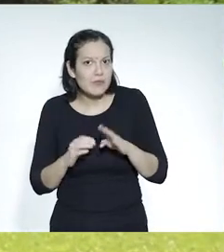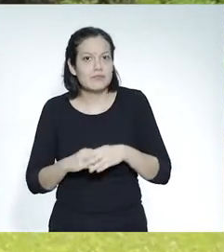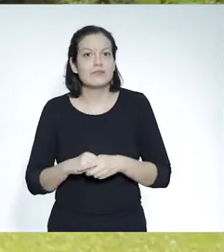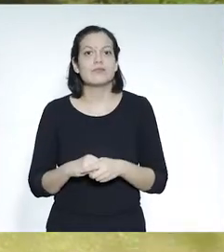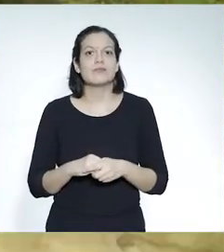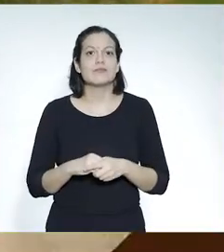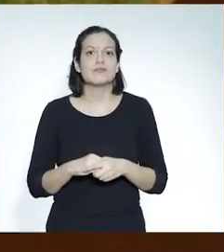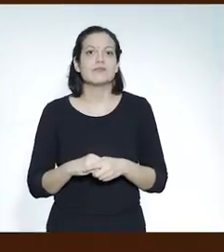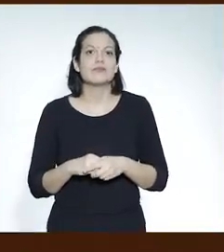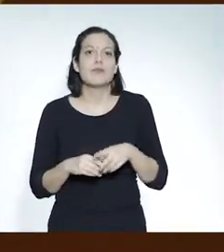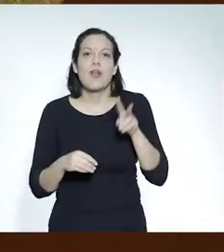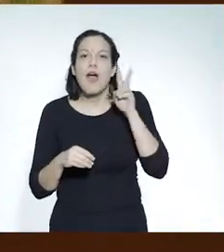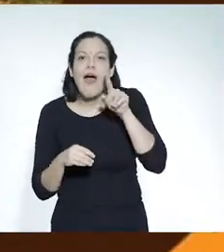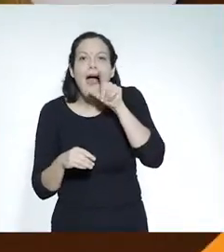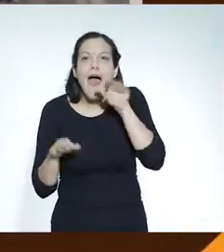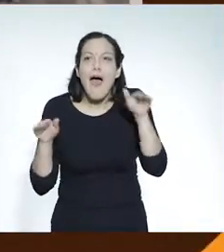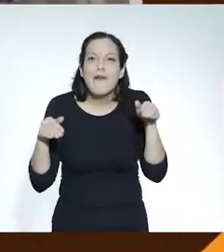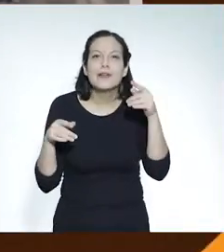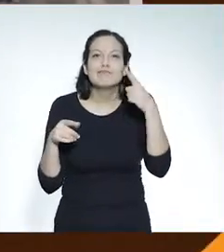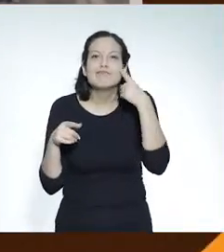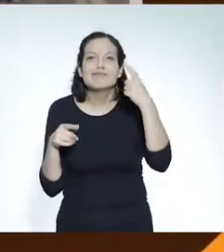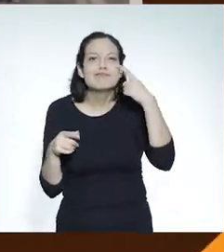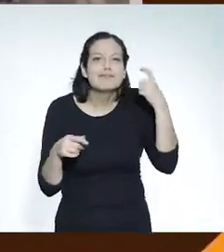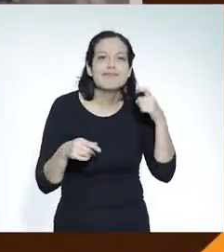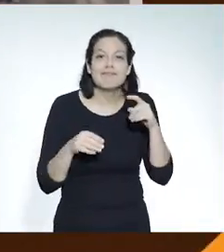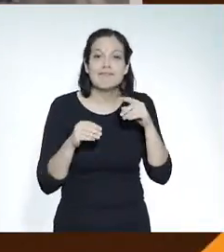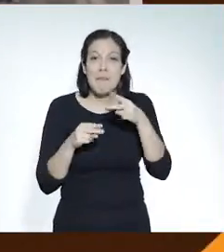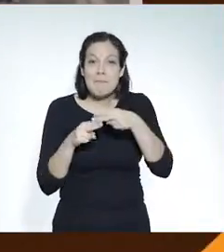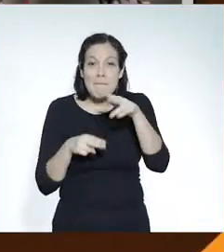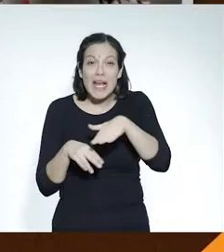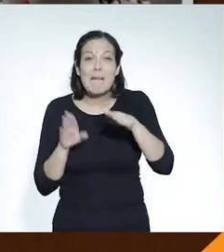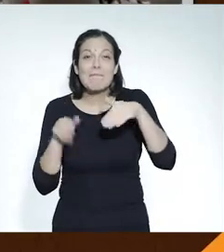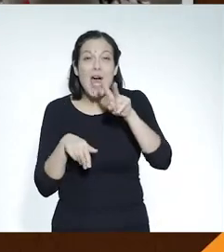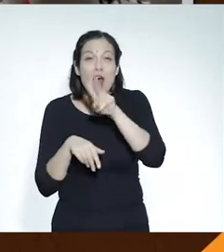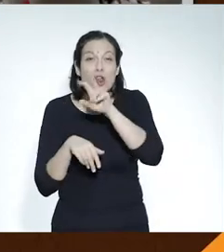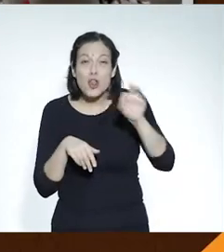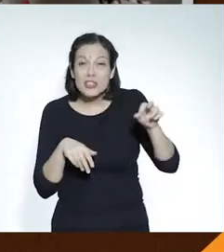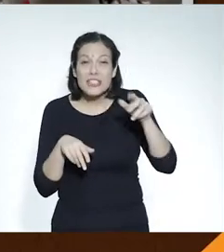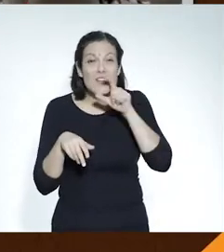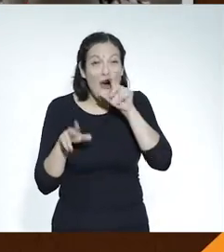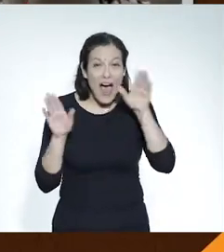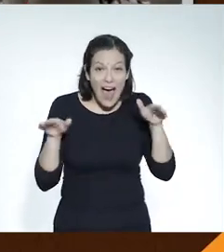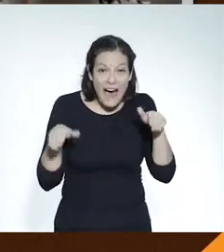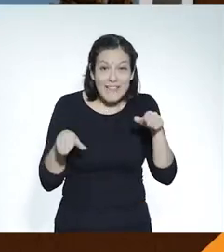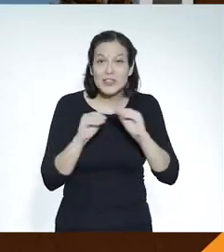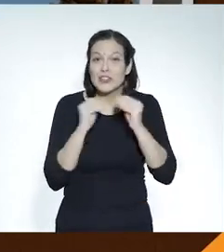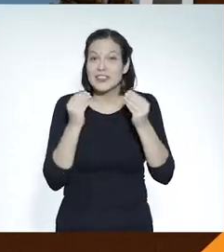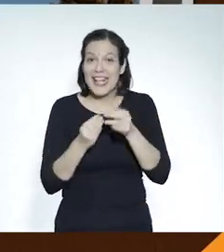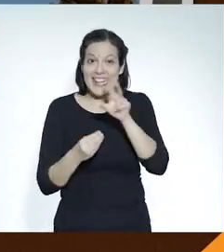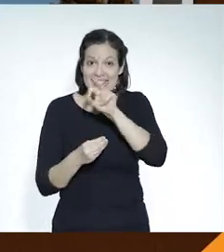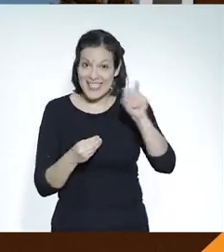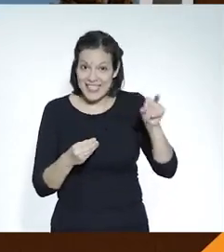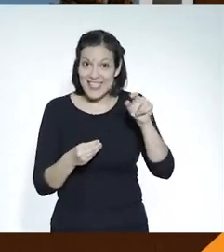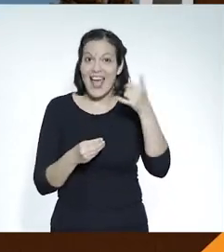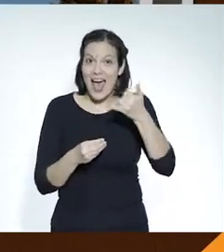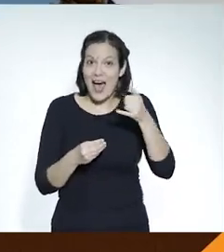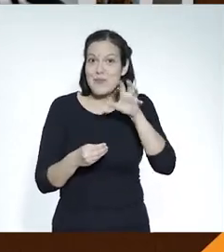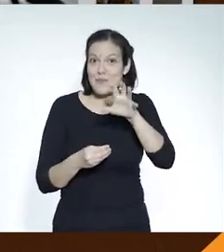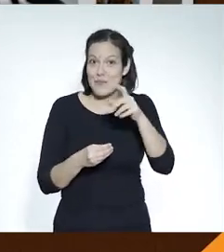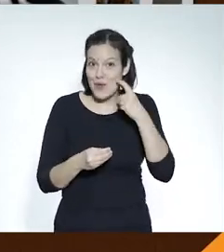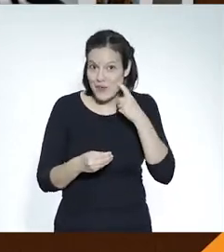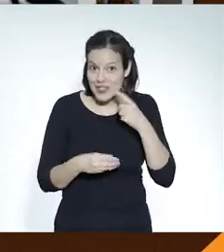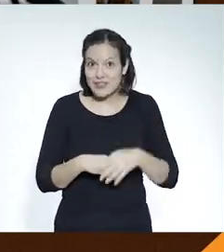actividades. Avistaje de aves. En el parque hay más de 200 especies de aves del total de 300 que tiene la